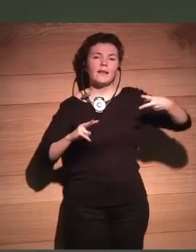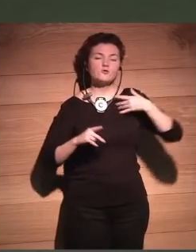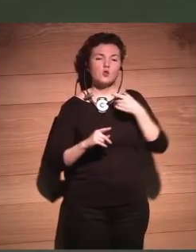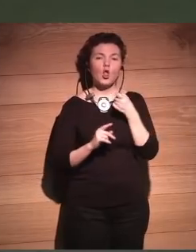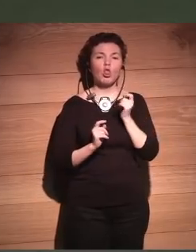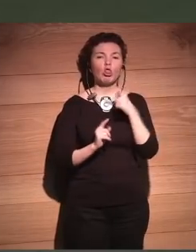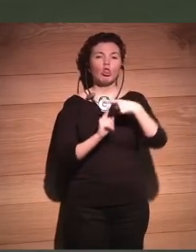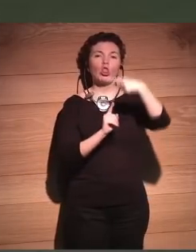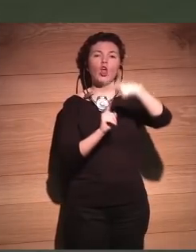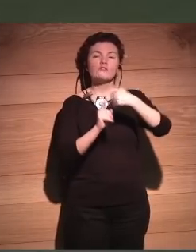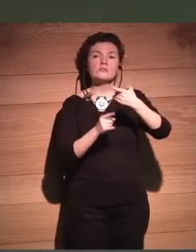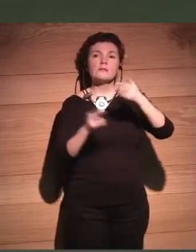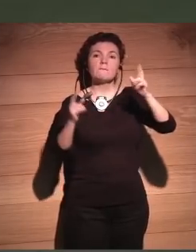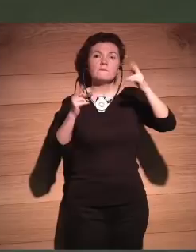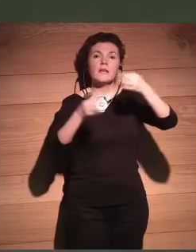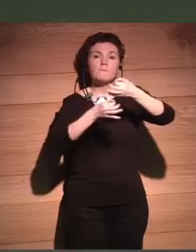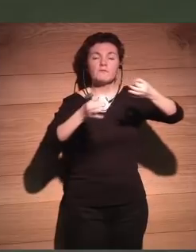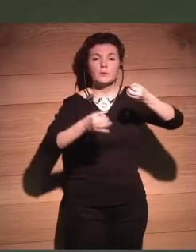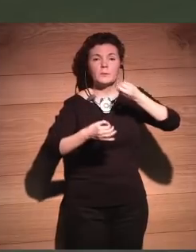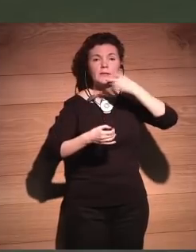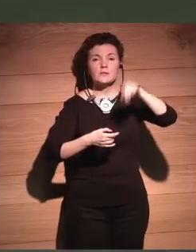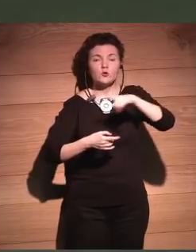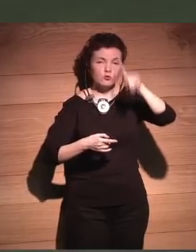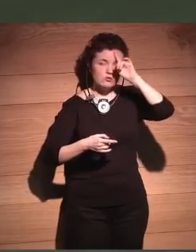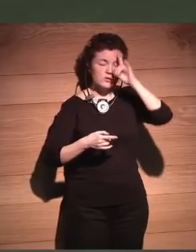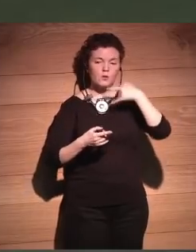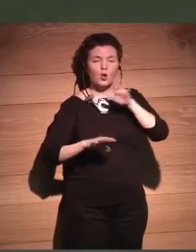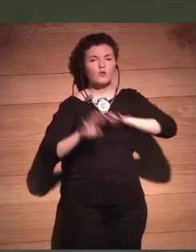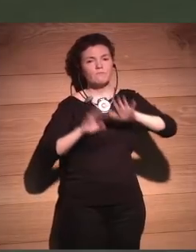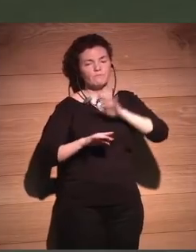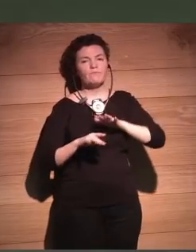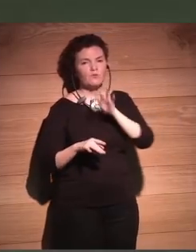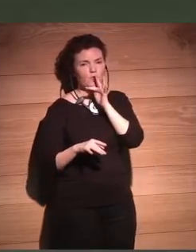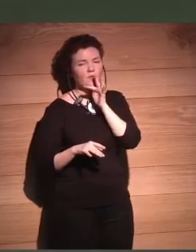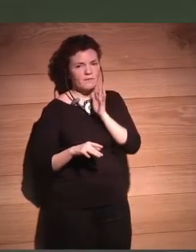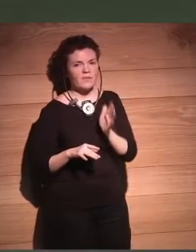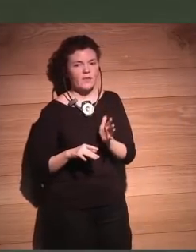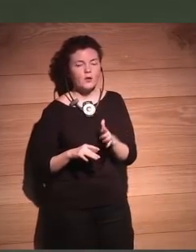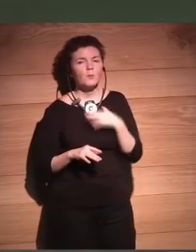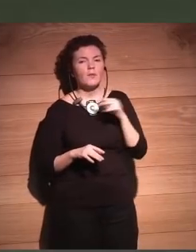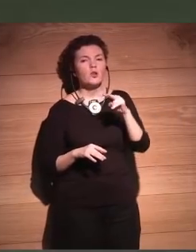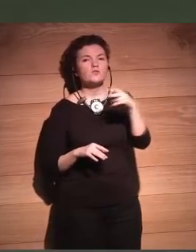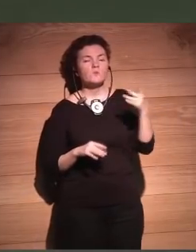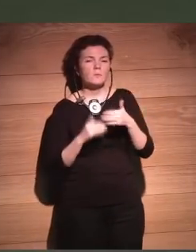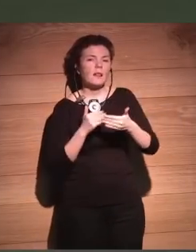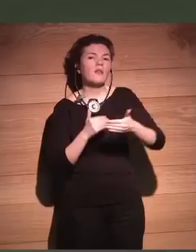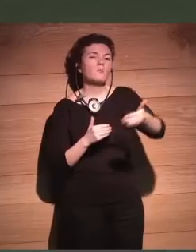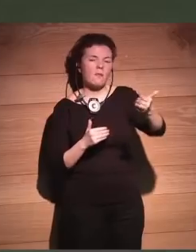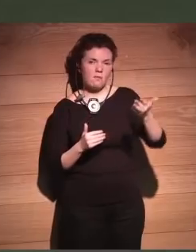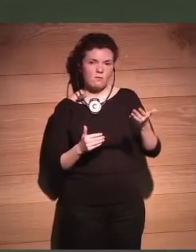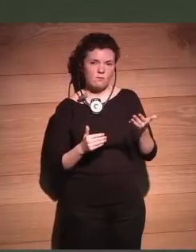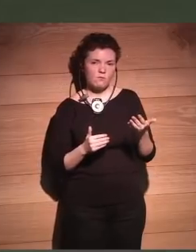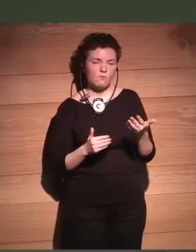una dosis y esperamos acertar. Entonces todavía no somos tan sofisticados en este sentido, con lo cual puede ser una consecuencia a largo plazo